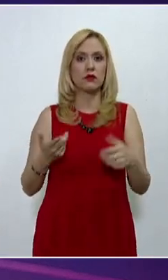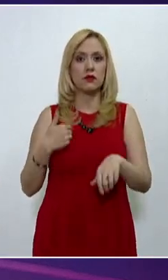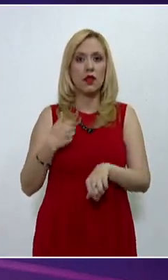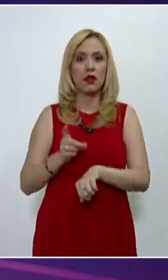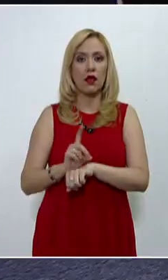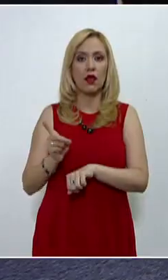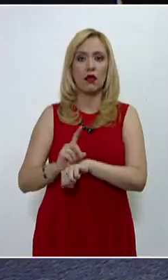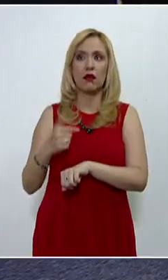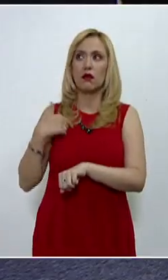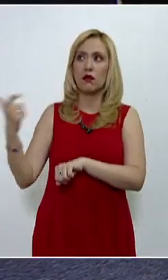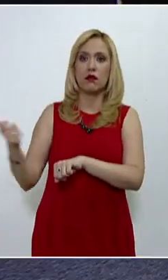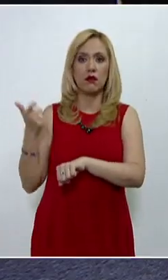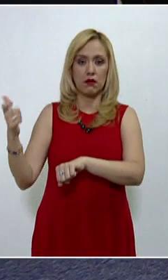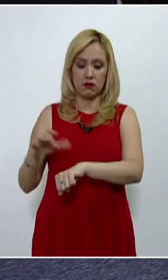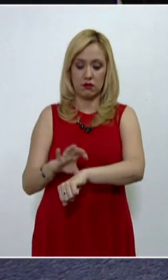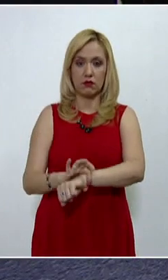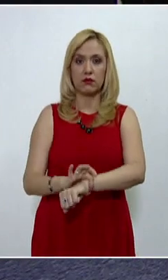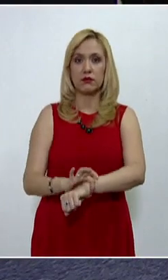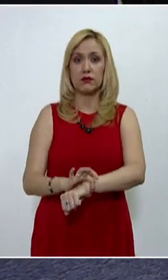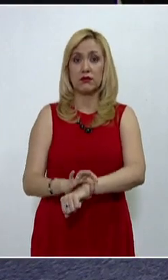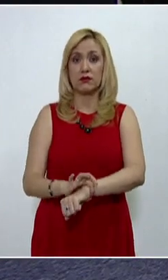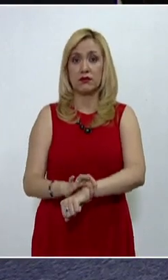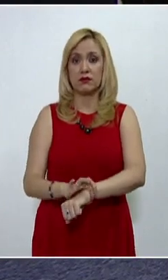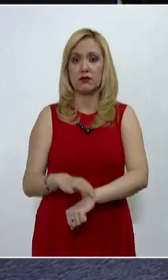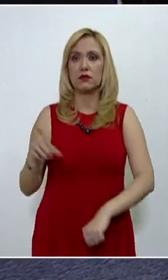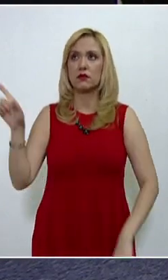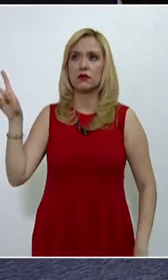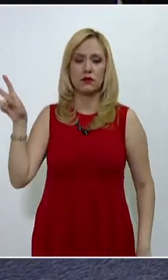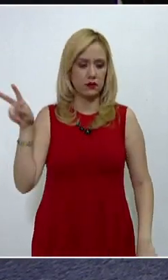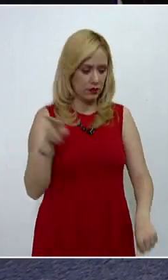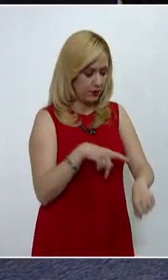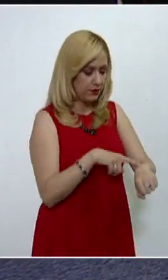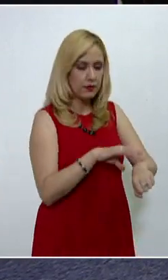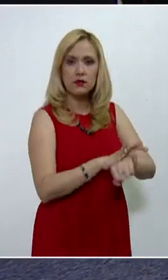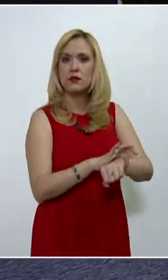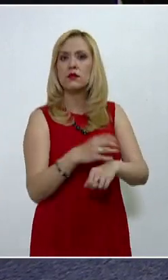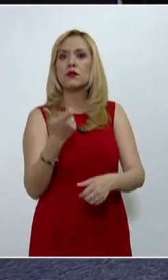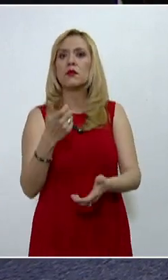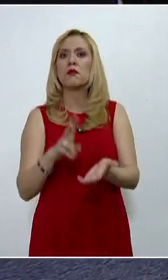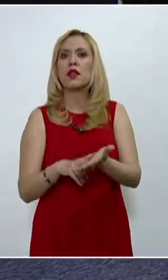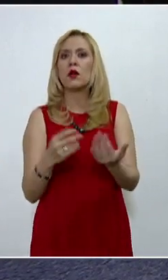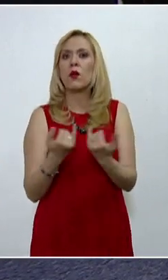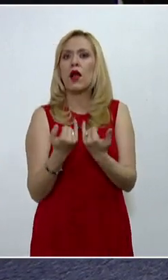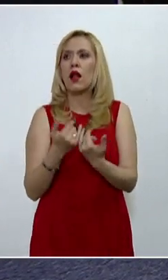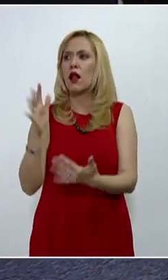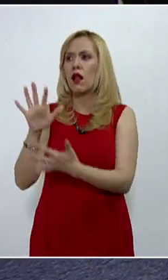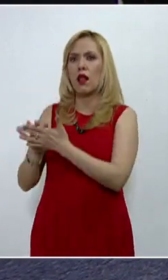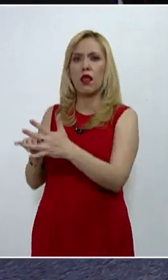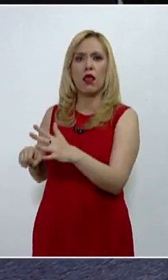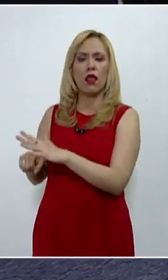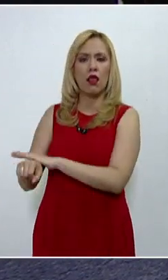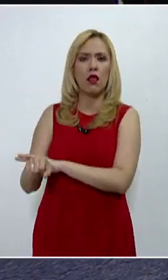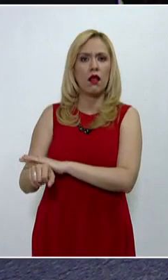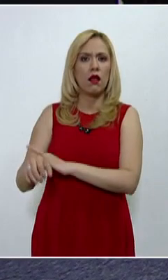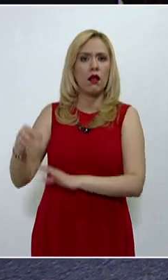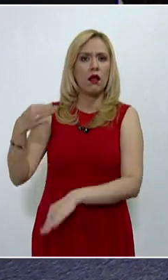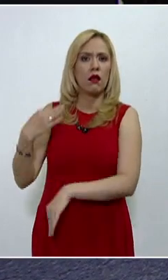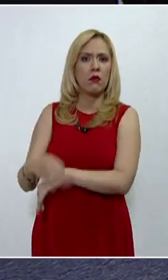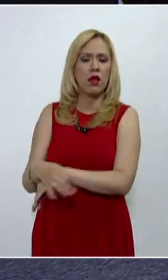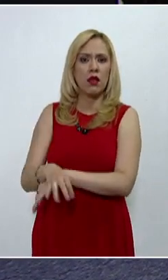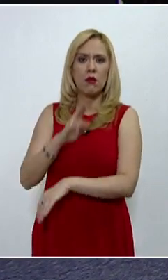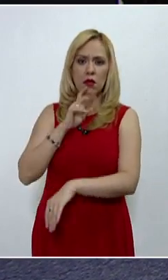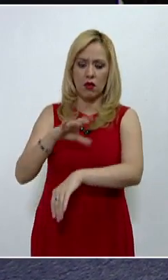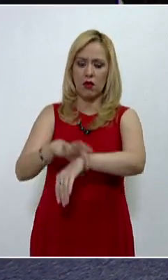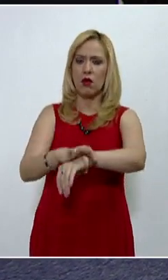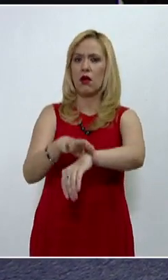Entonces, si el Estado volteara a ver el brazalete electrónico, cuesta lo mismo que la prisión preventiva mantener a una persona en la cárcel. Entonces,